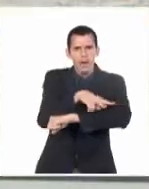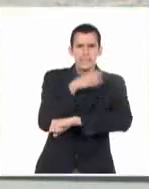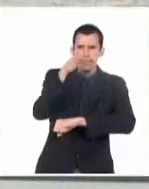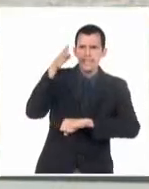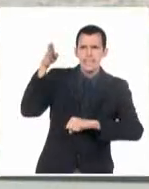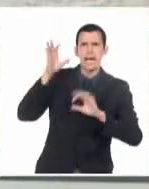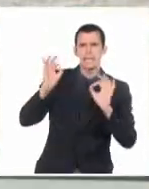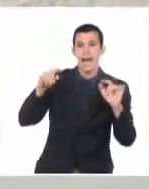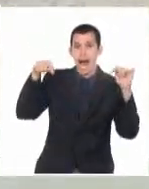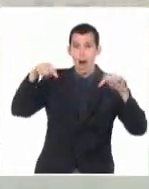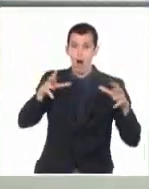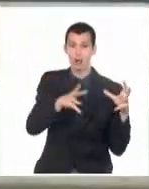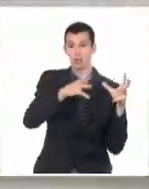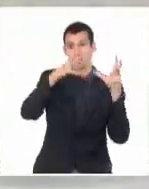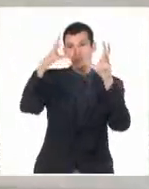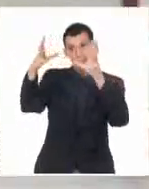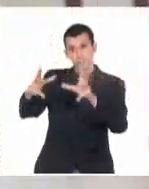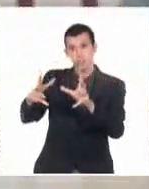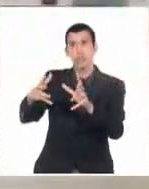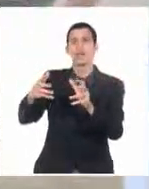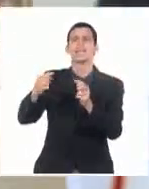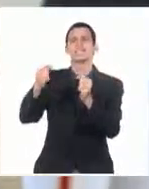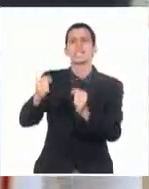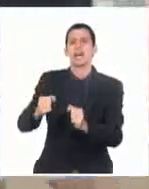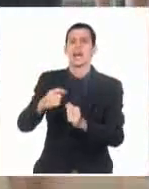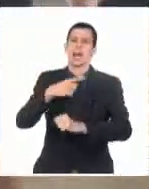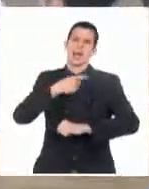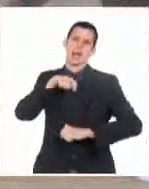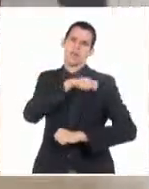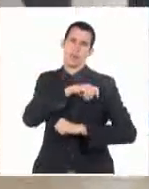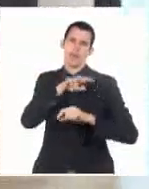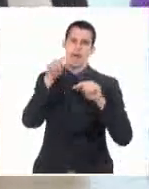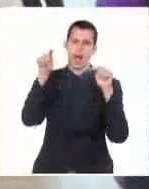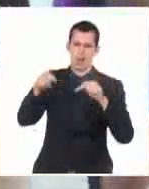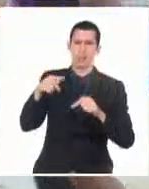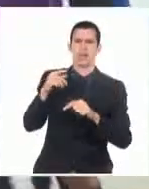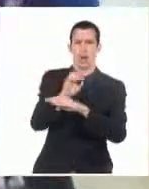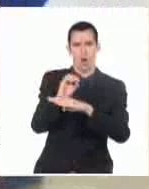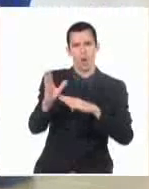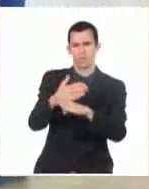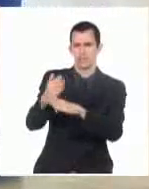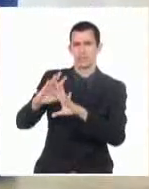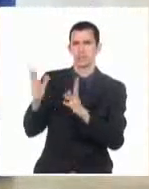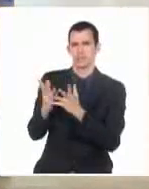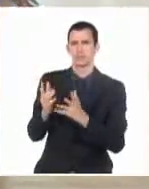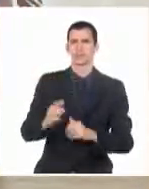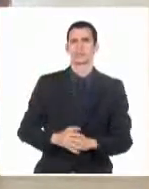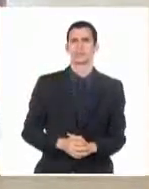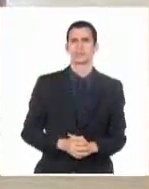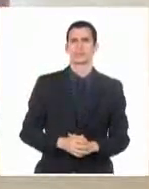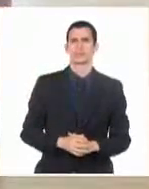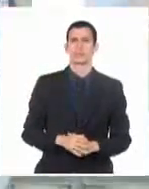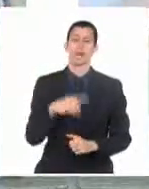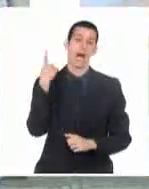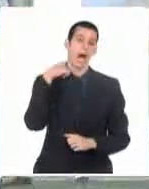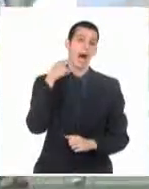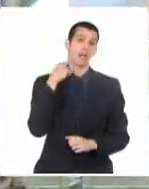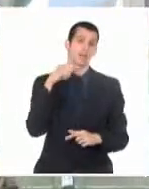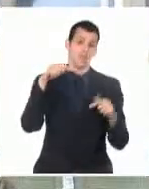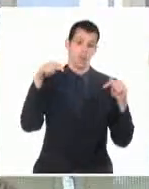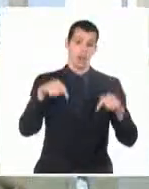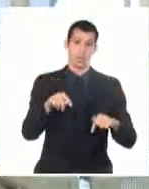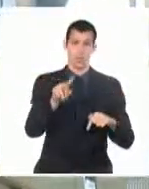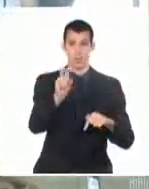España. Uno de sus coreógrafos, José Antonio Chávez, mereció el Premio Nacional de Danza 2023 por su